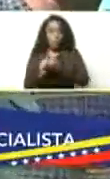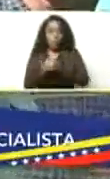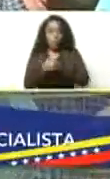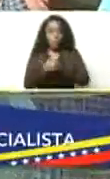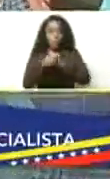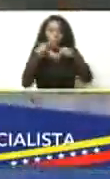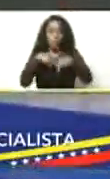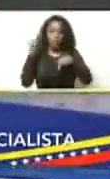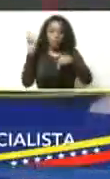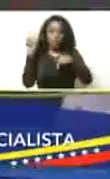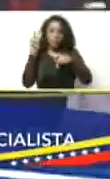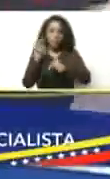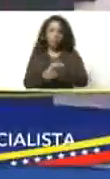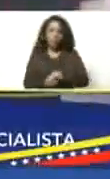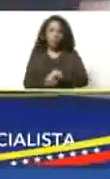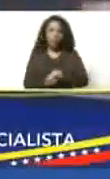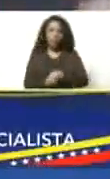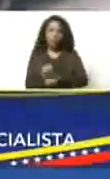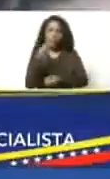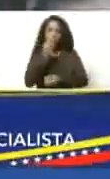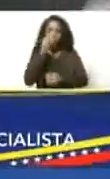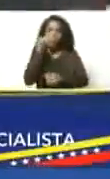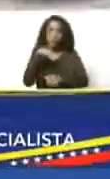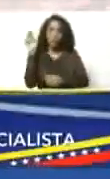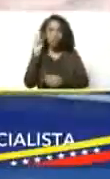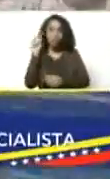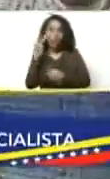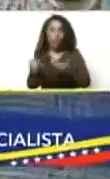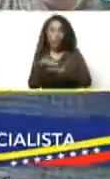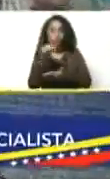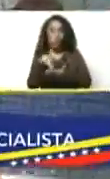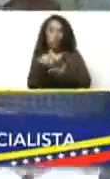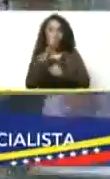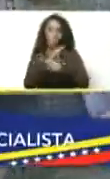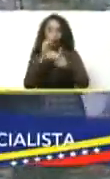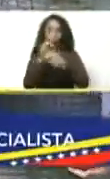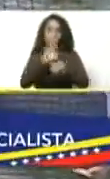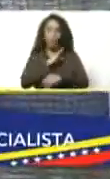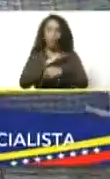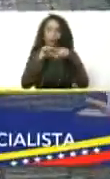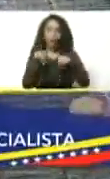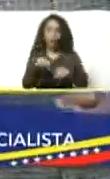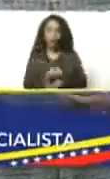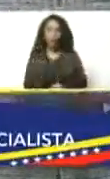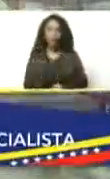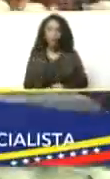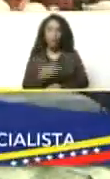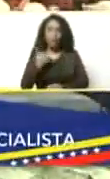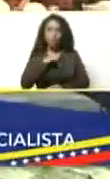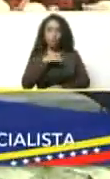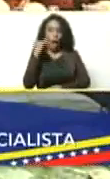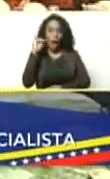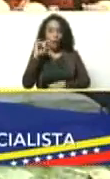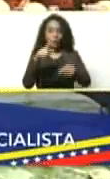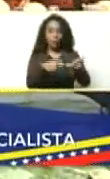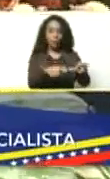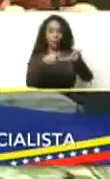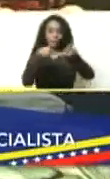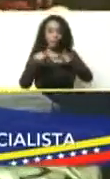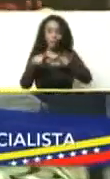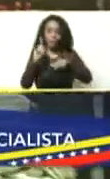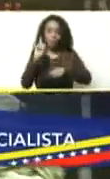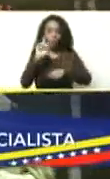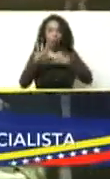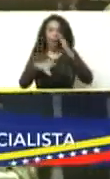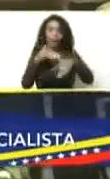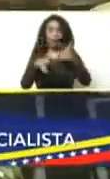en Venezuela, que se come en Venezuela, es nacional. Laurita, ¿qué dice? Nosotros tenemos el certificado ya, que estuvimos en un acto con el